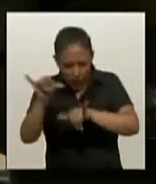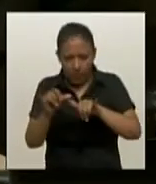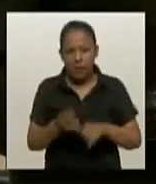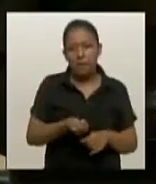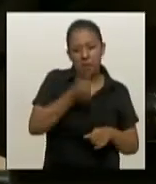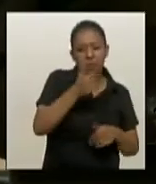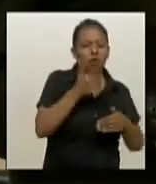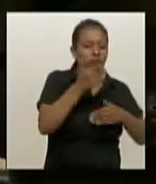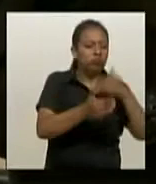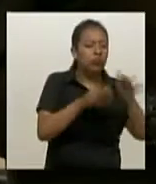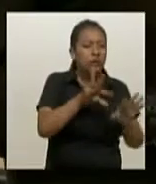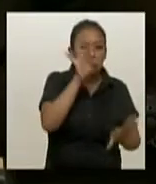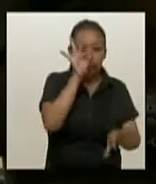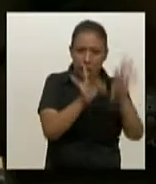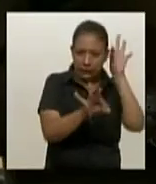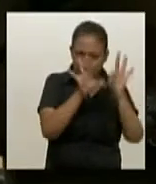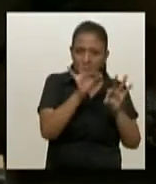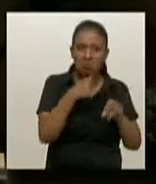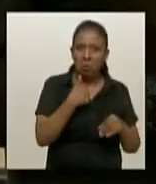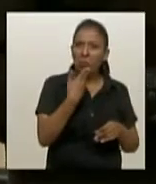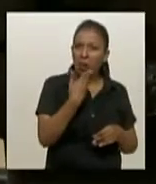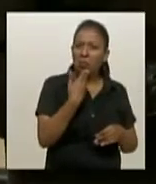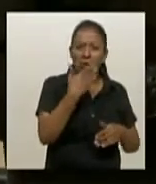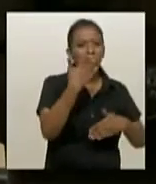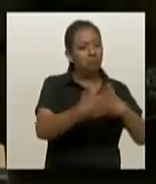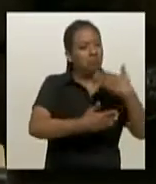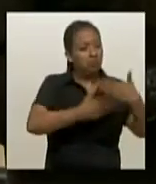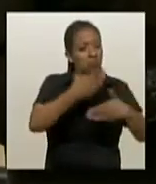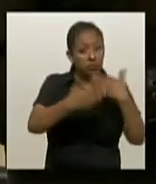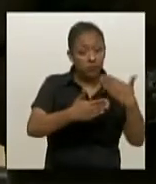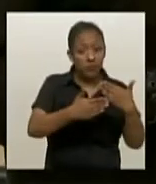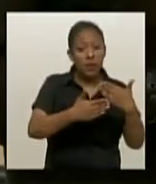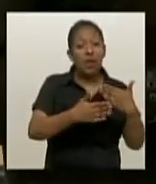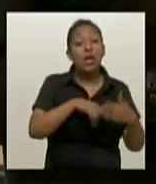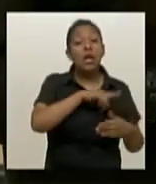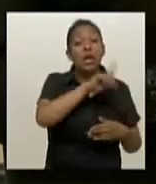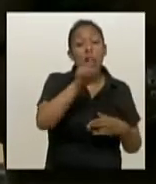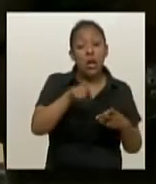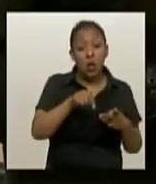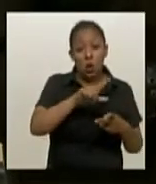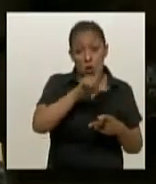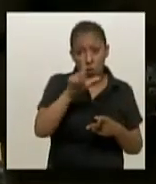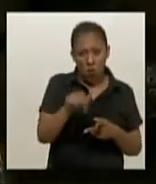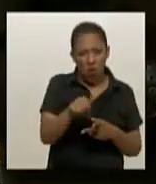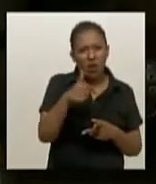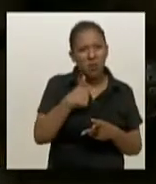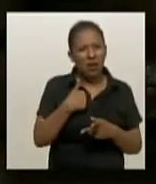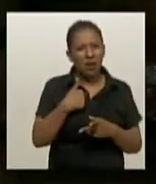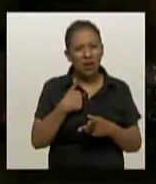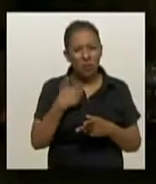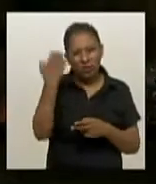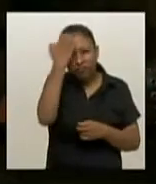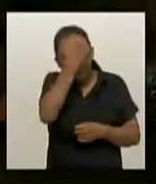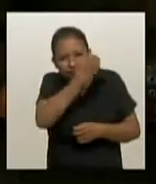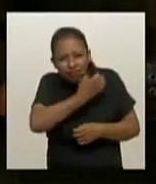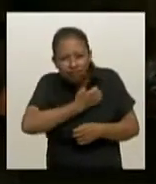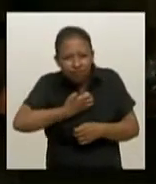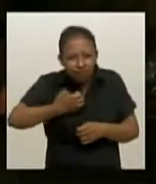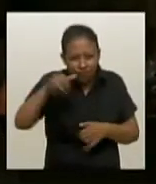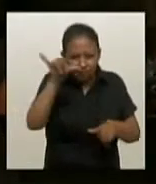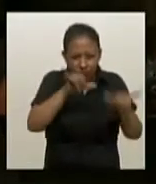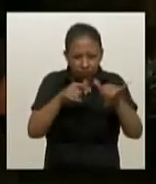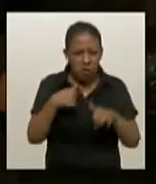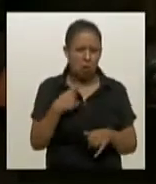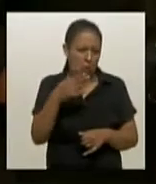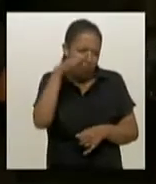de selección, el cual había sido satisfactorio, hasta que tenía que someterme a un examen, el cual yo creí que